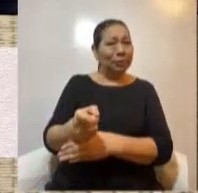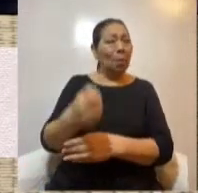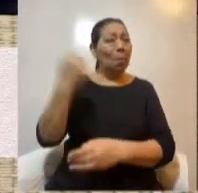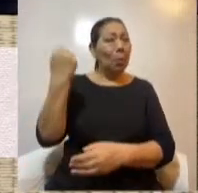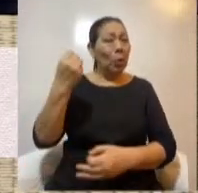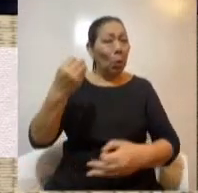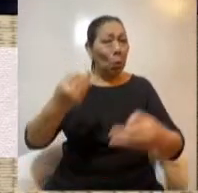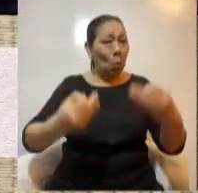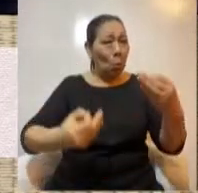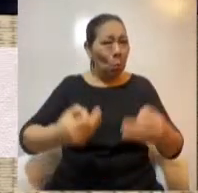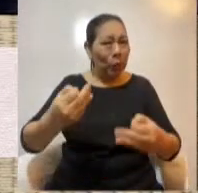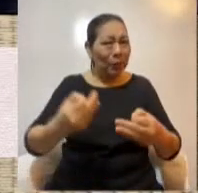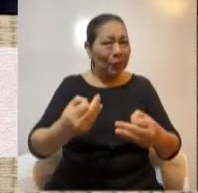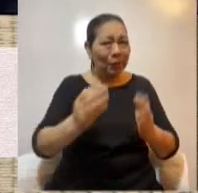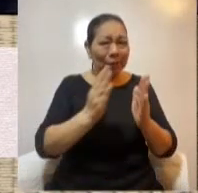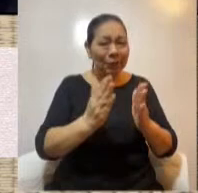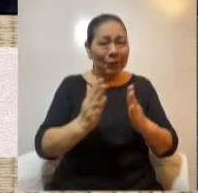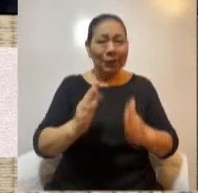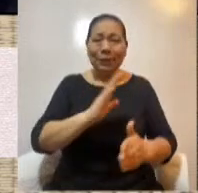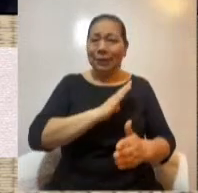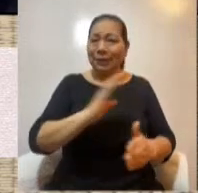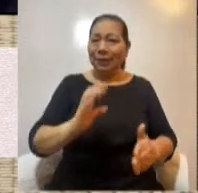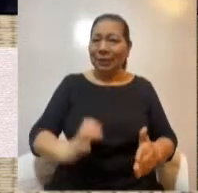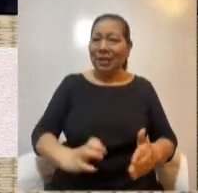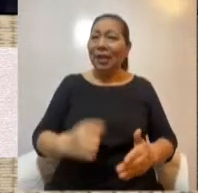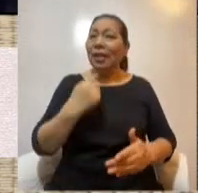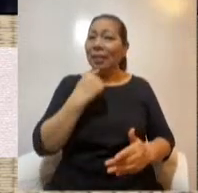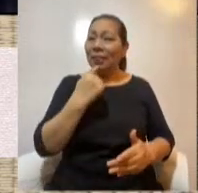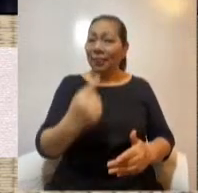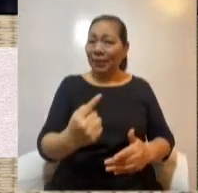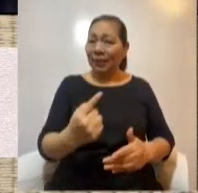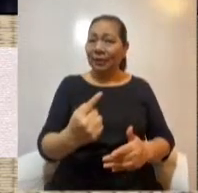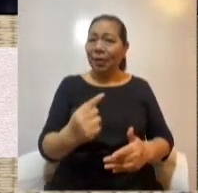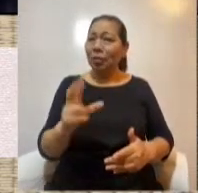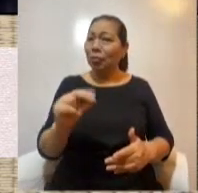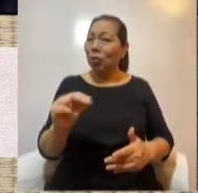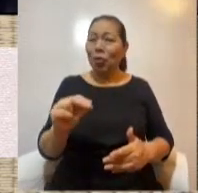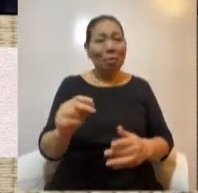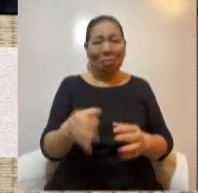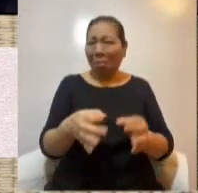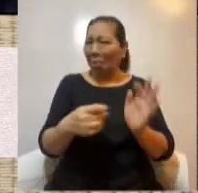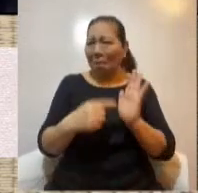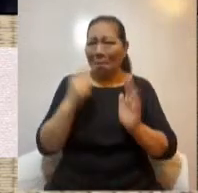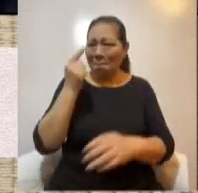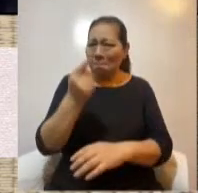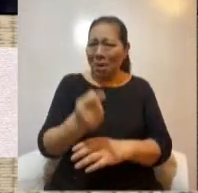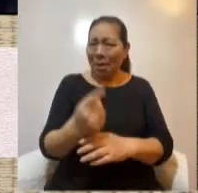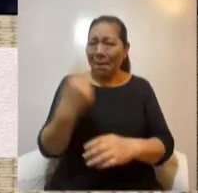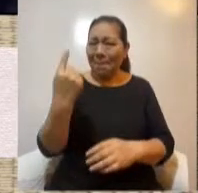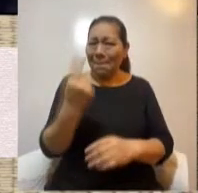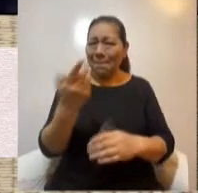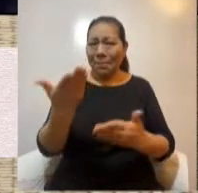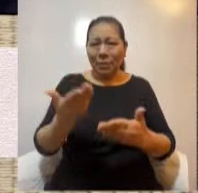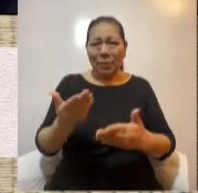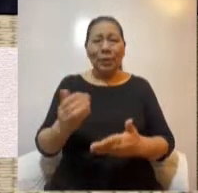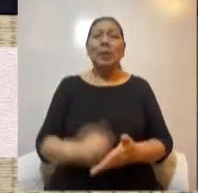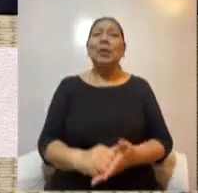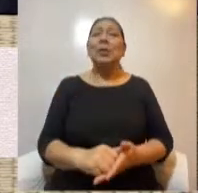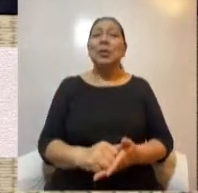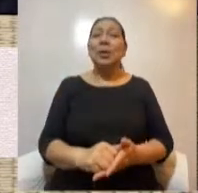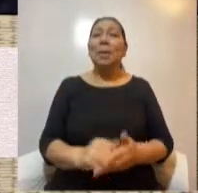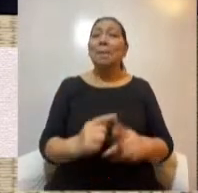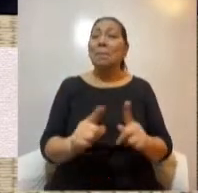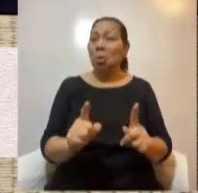amparo ante el Poder Judicial, órgano del Estado que decide declarar infundada la demanda en primera y en